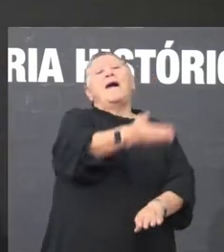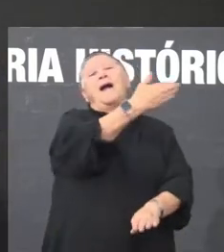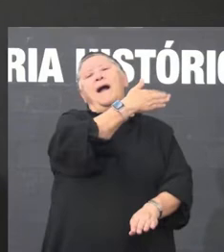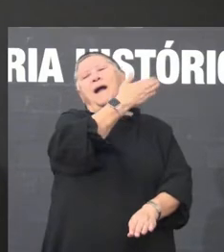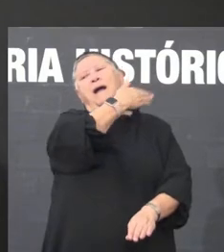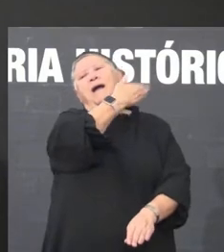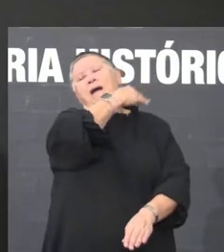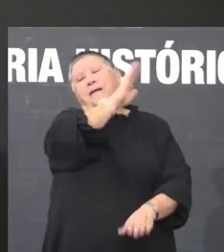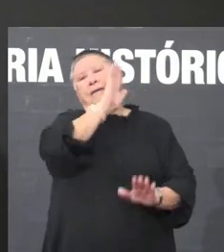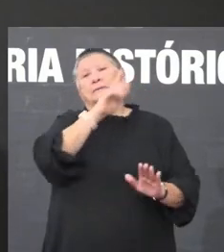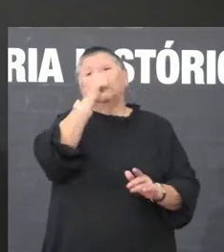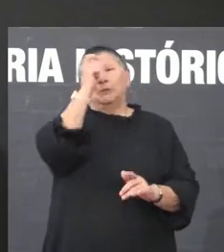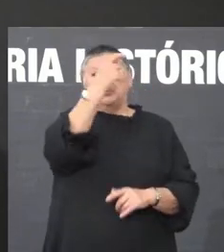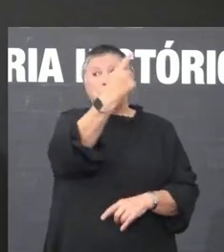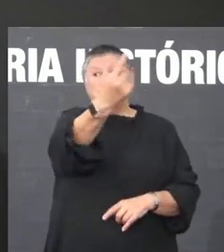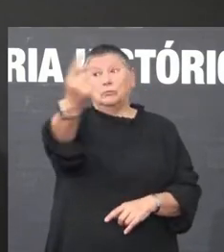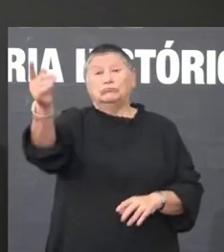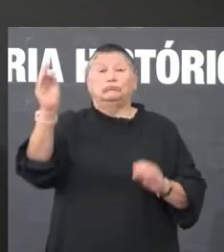cada pueblo tiene su historia,